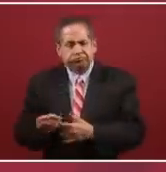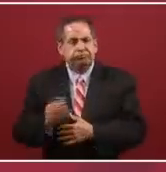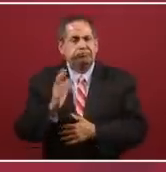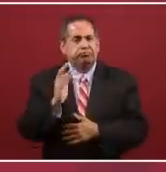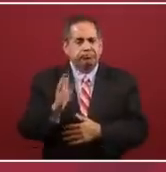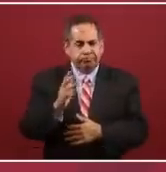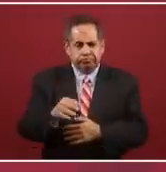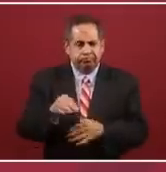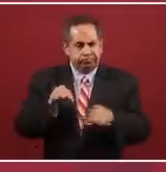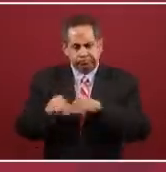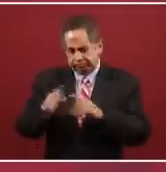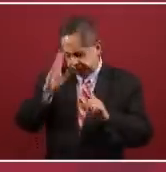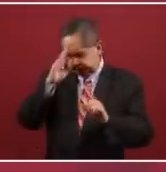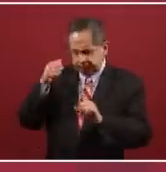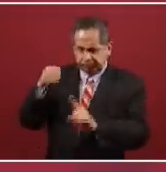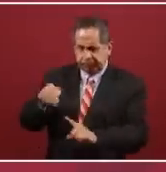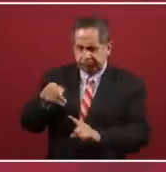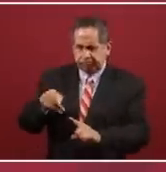con ese propósito.